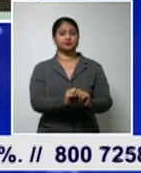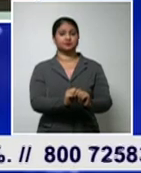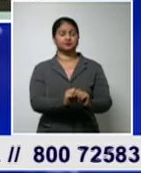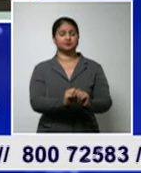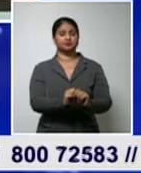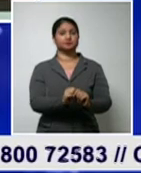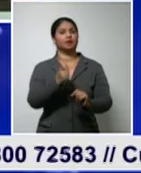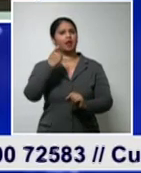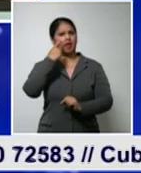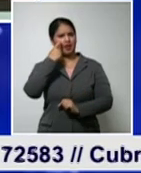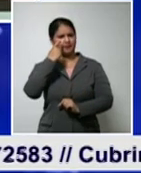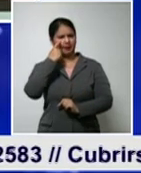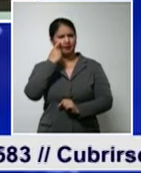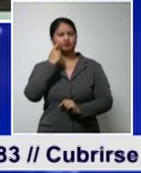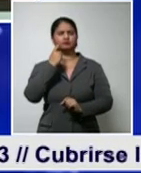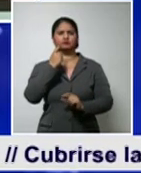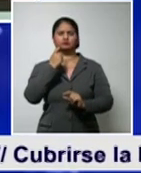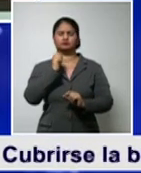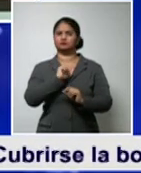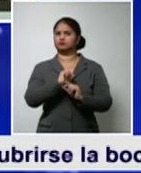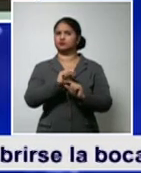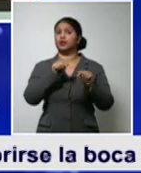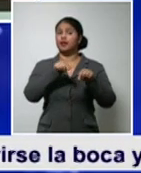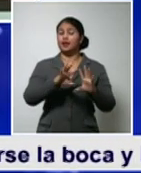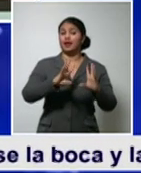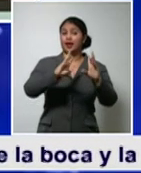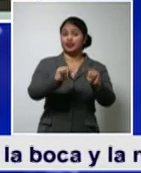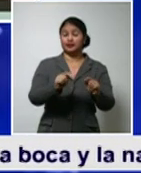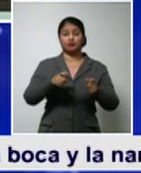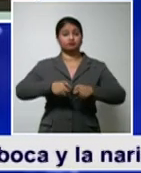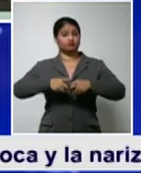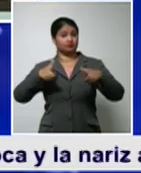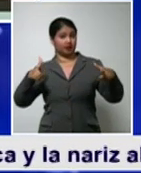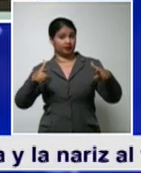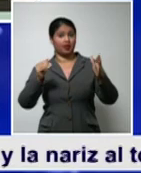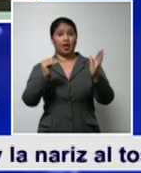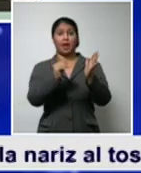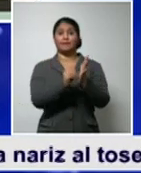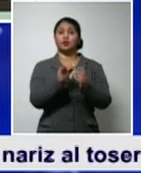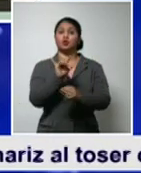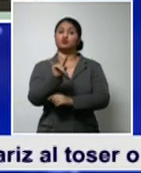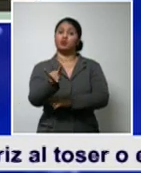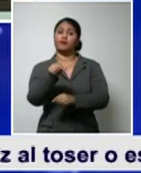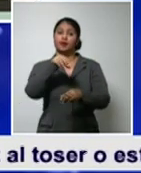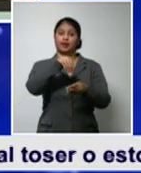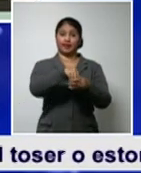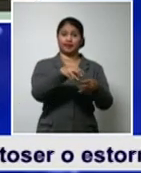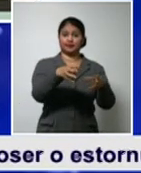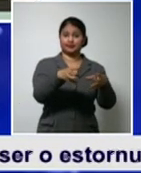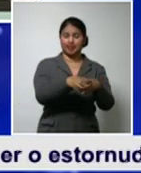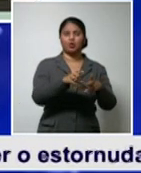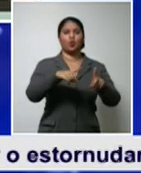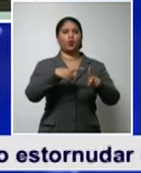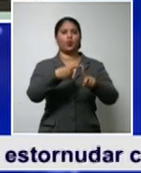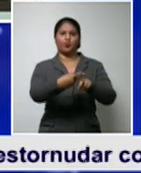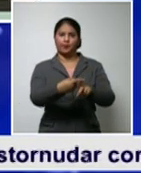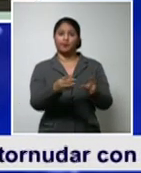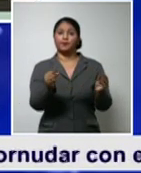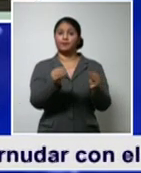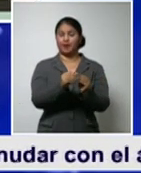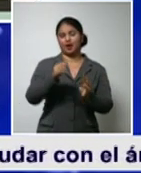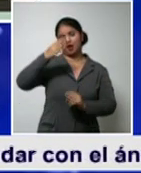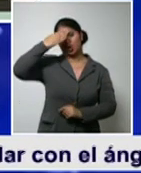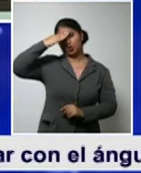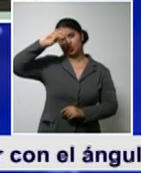prácticamente un mes, el número ya mayor, 1.009, son casos autóctonos. Y se diagnostican